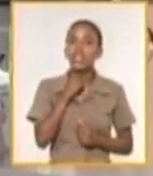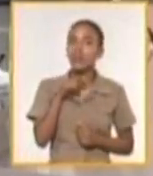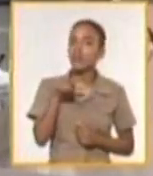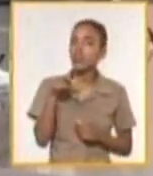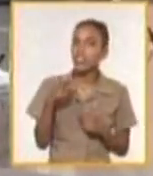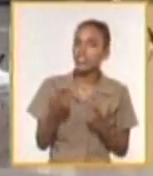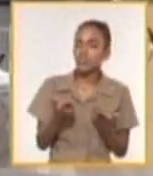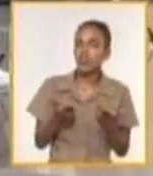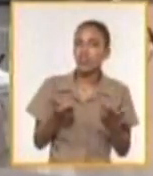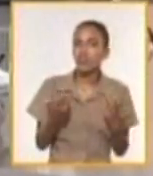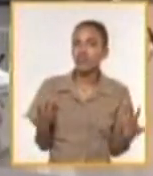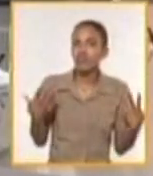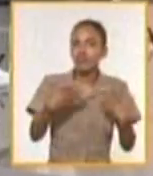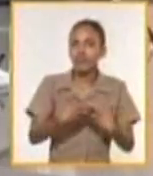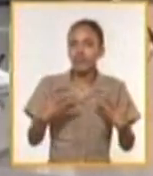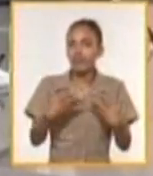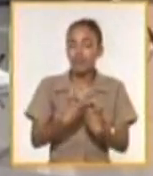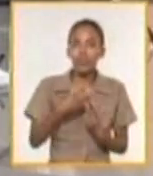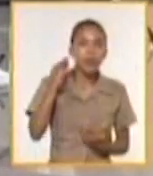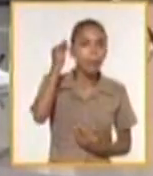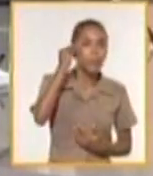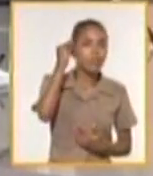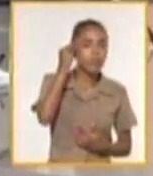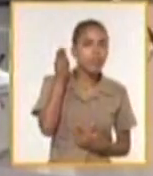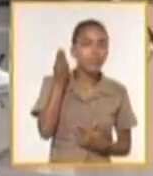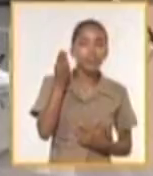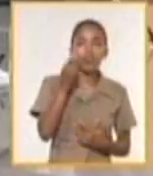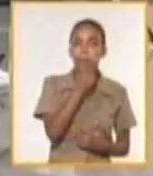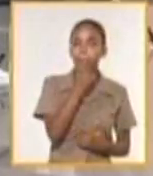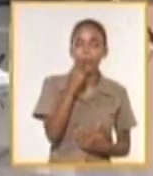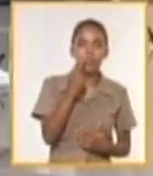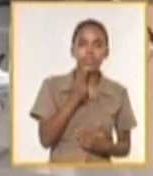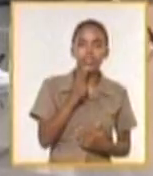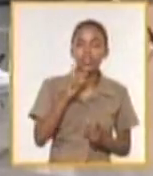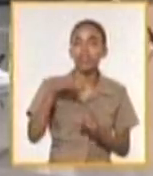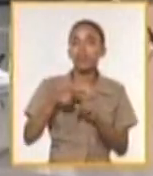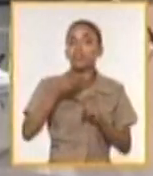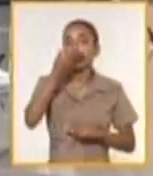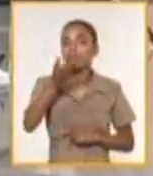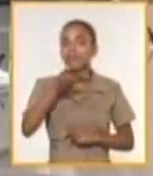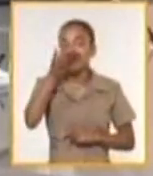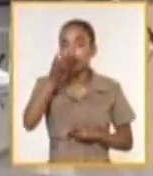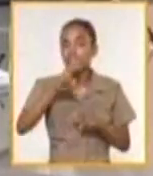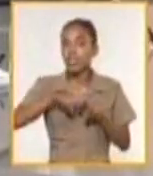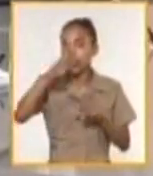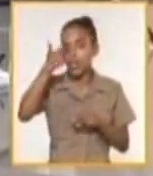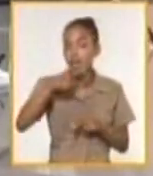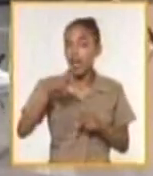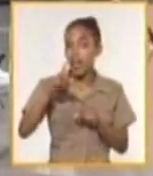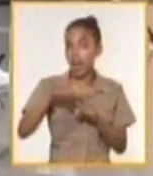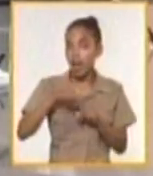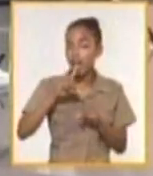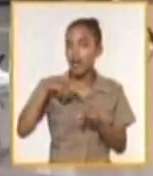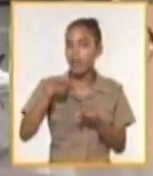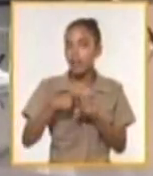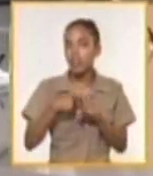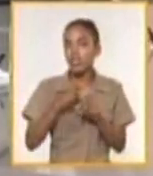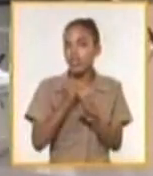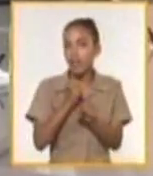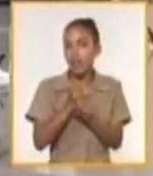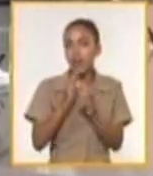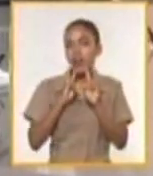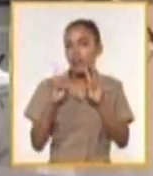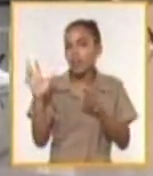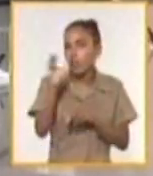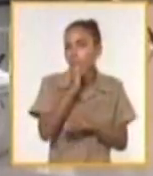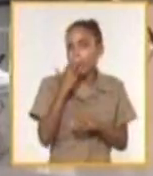fusión del pensamiento martiano en la vida, en la prédica de Armando Jar y en lo que hizo en toda su vida?